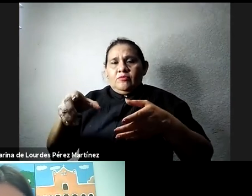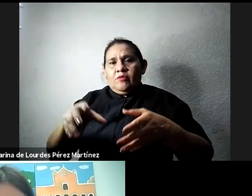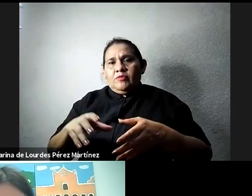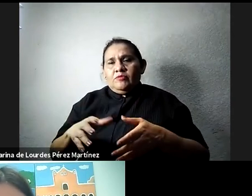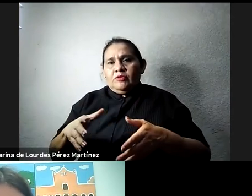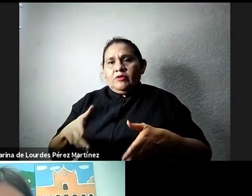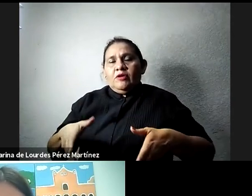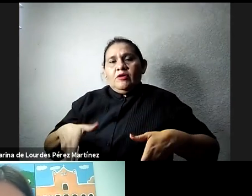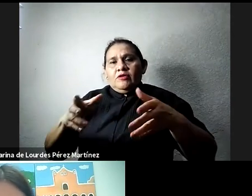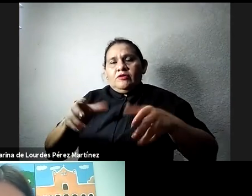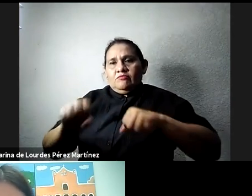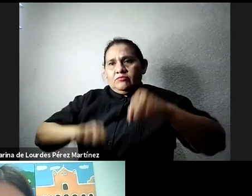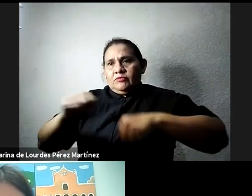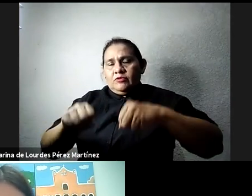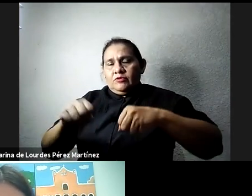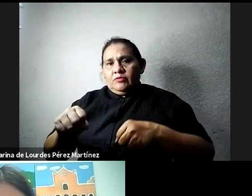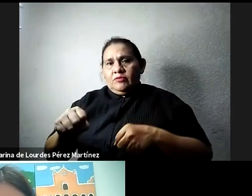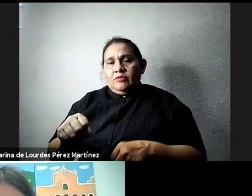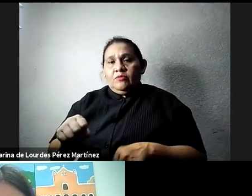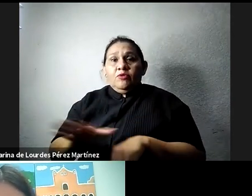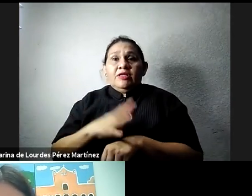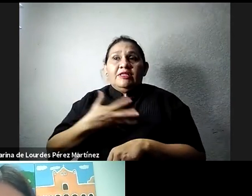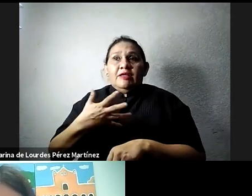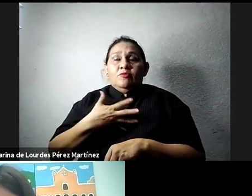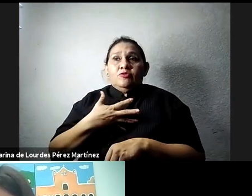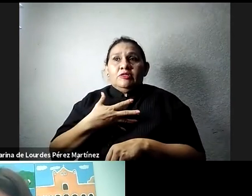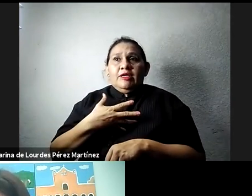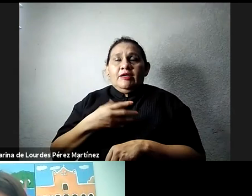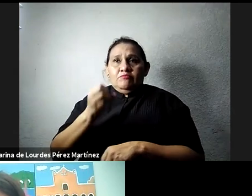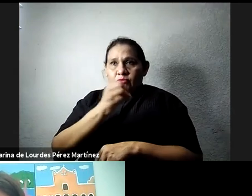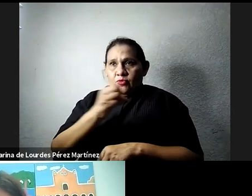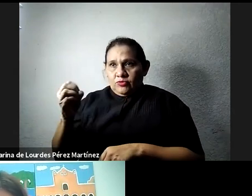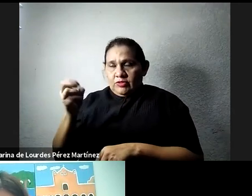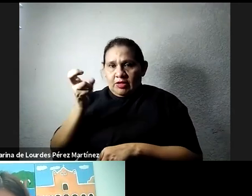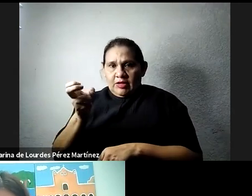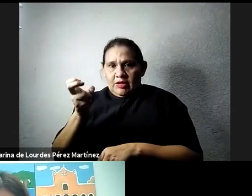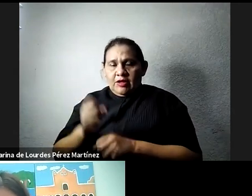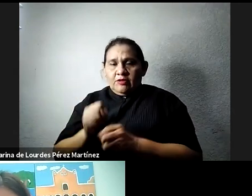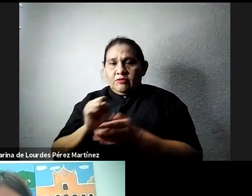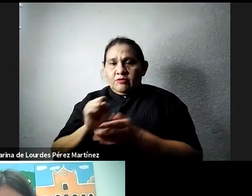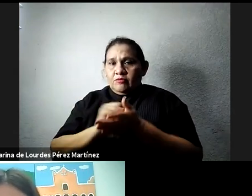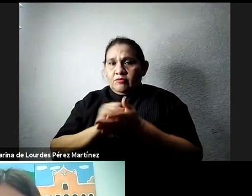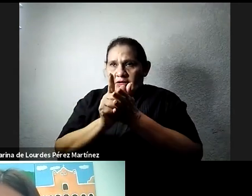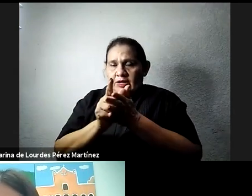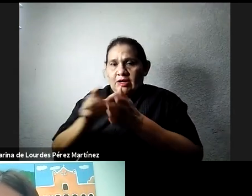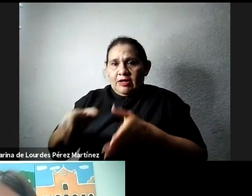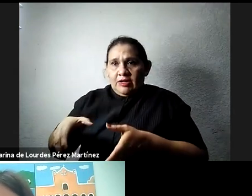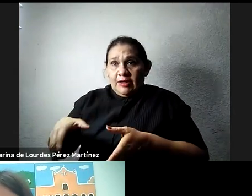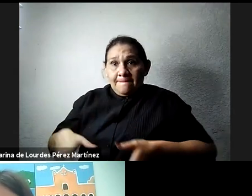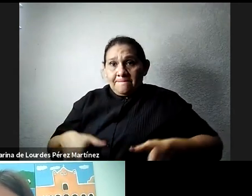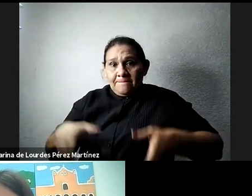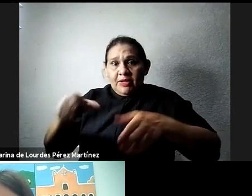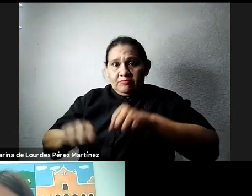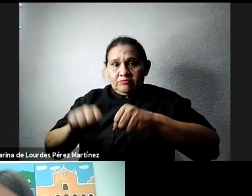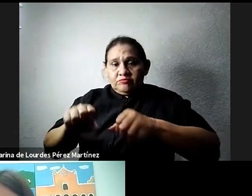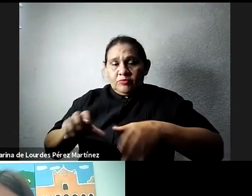las estamos señalando, porque tenemos que homologar este tema de las señales viales en las vías ciclistas en todo